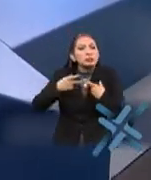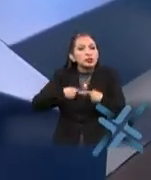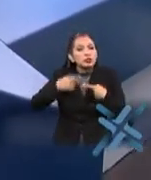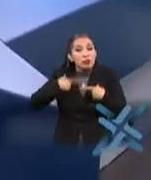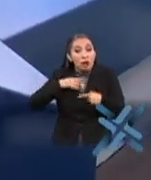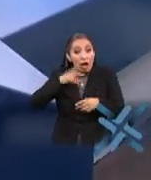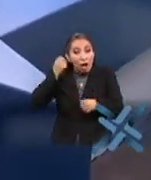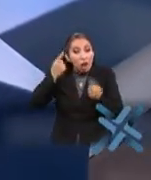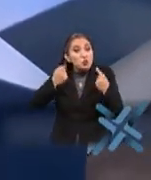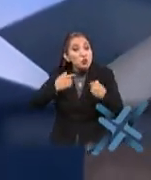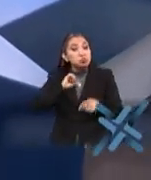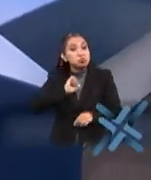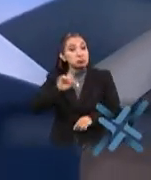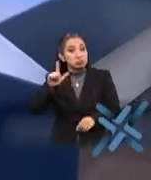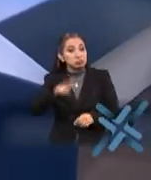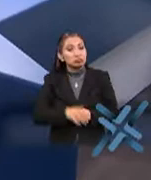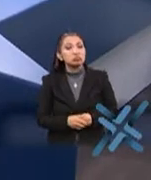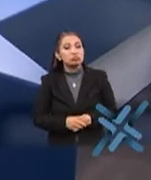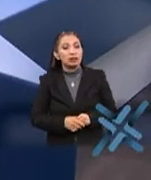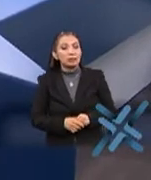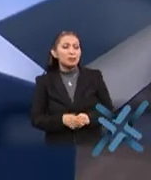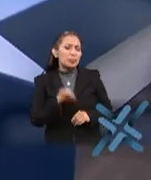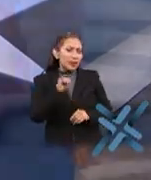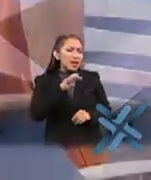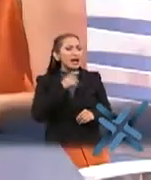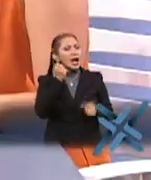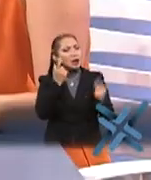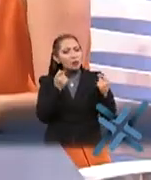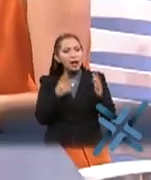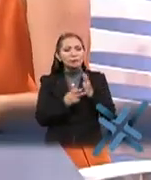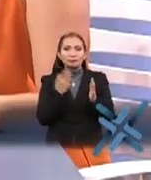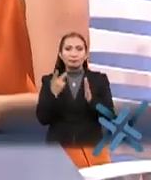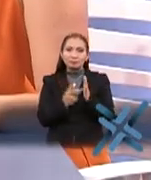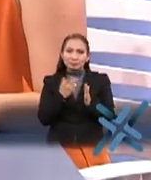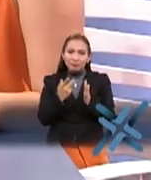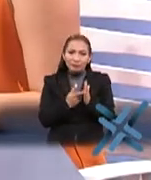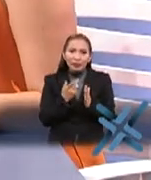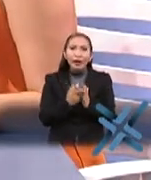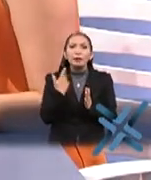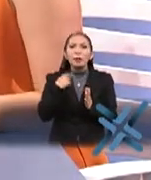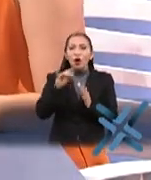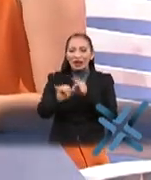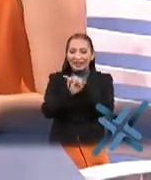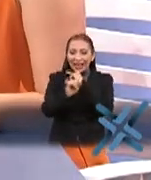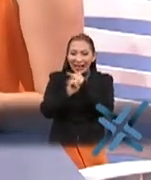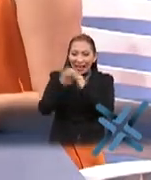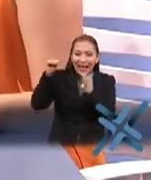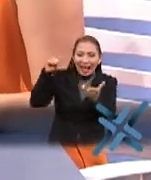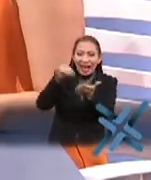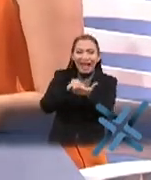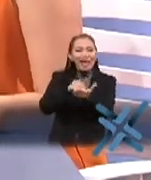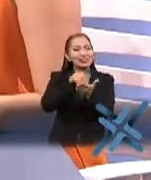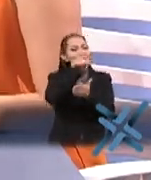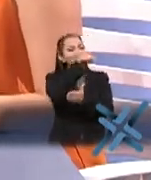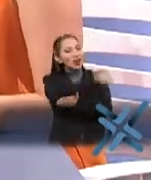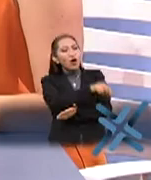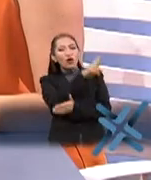de éxito. Sí, por supuesto. Sobre todo hay algunas veces que lo que está en las redes o lo que está en